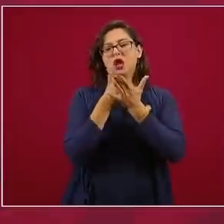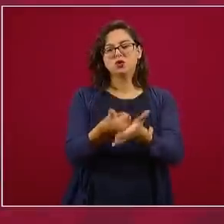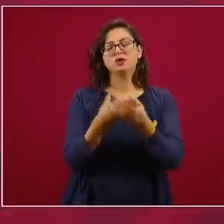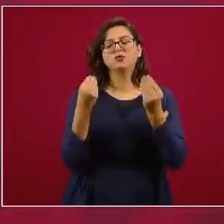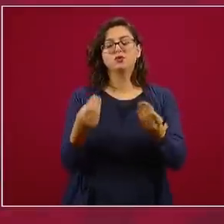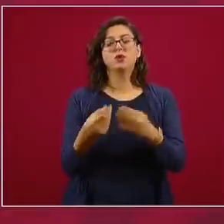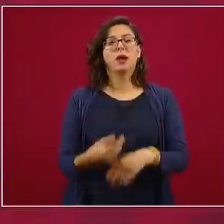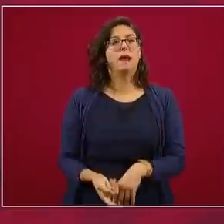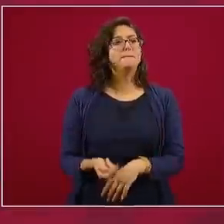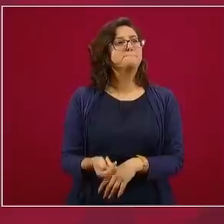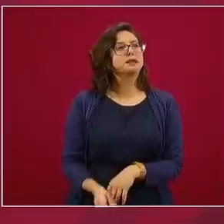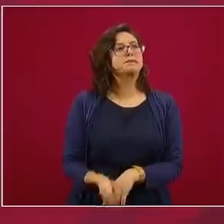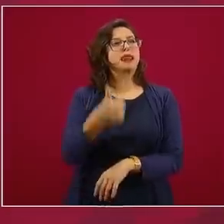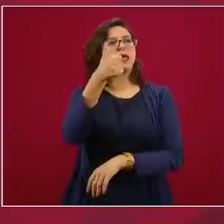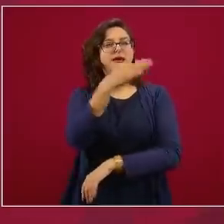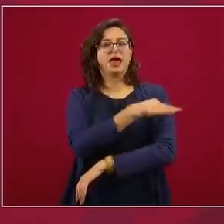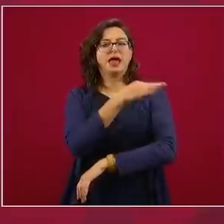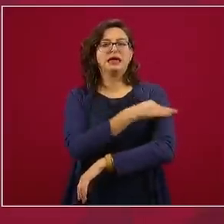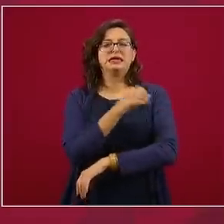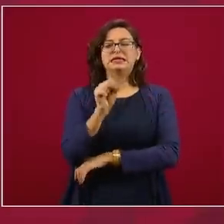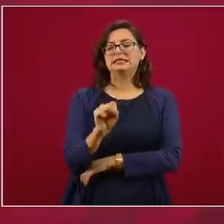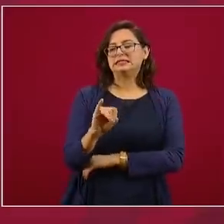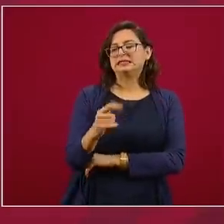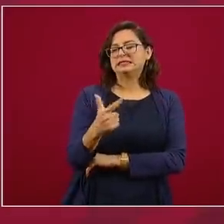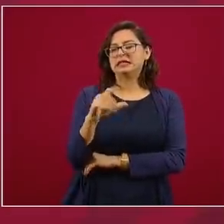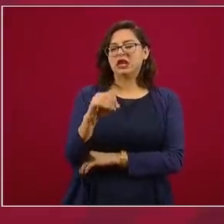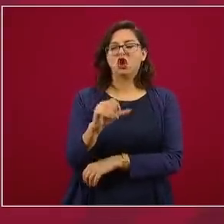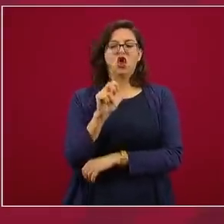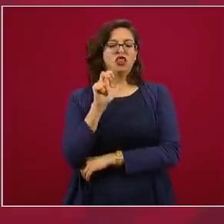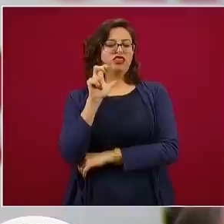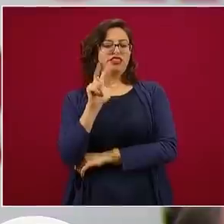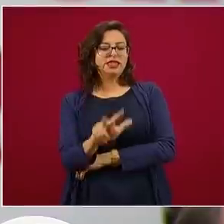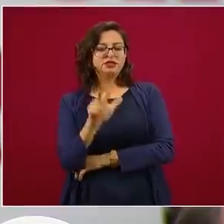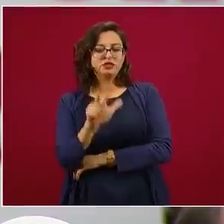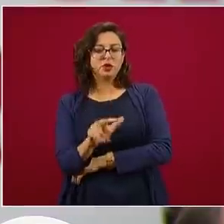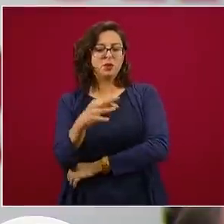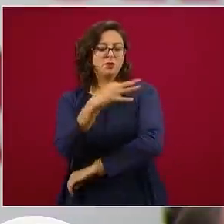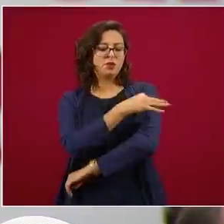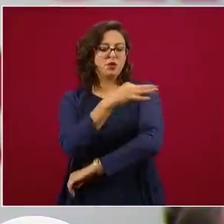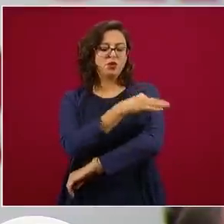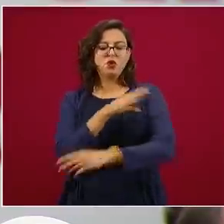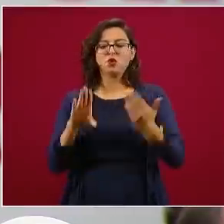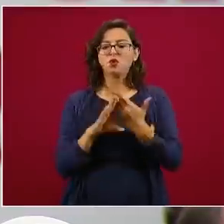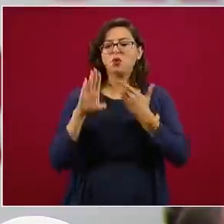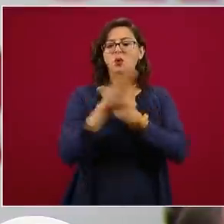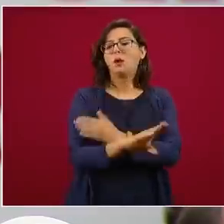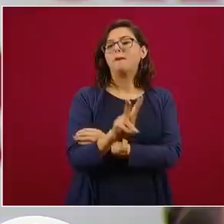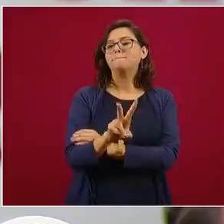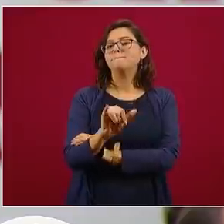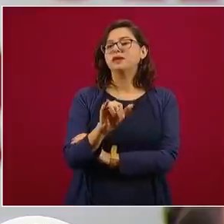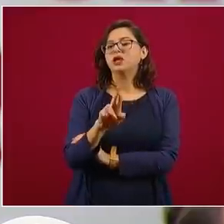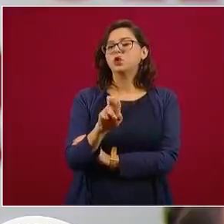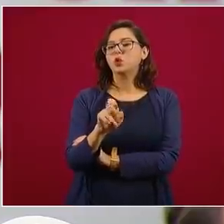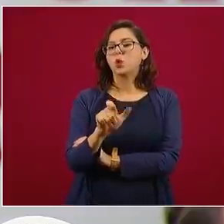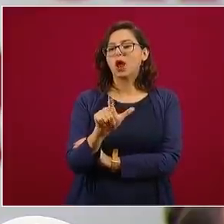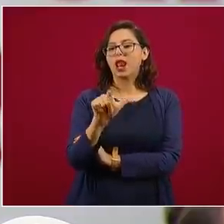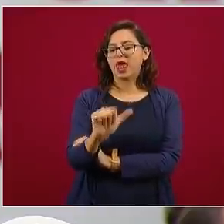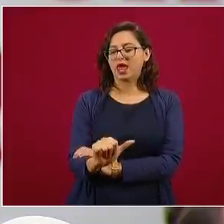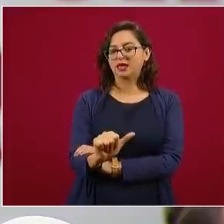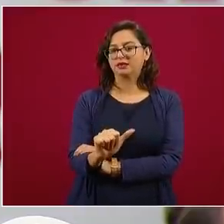se desarrolló a finales del siglo XVIII y fue la vacuna contra la viruela. Esa